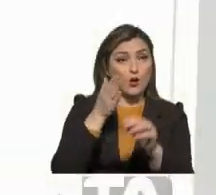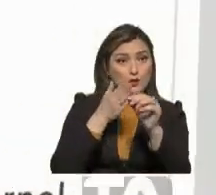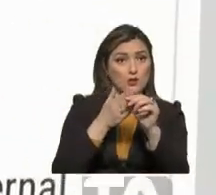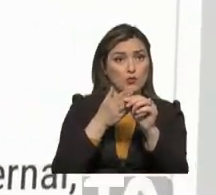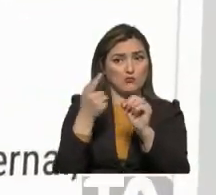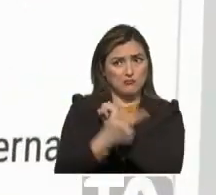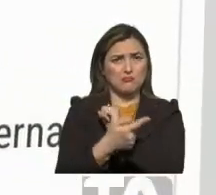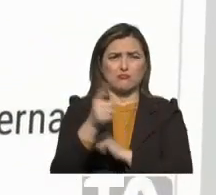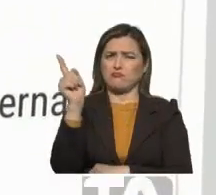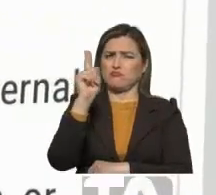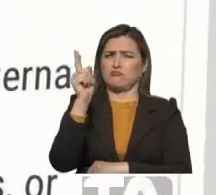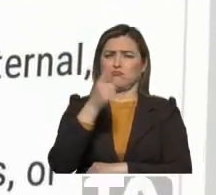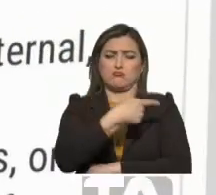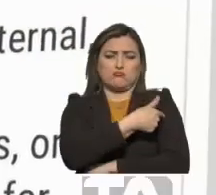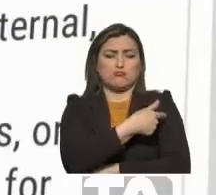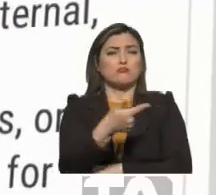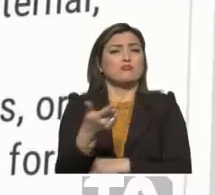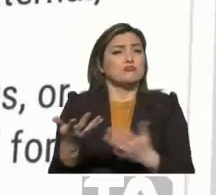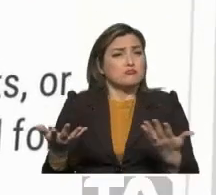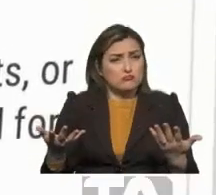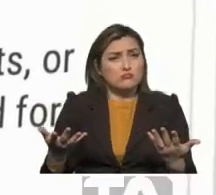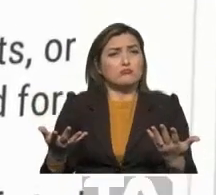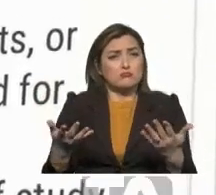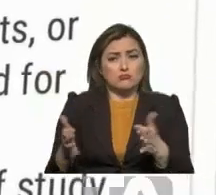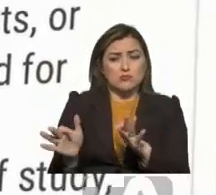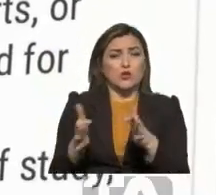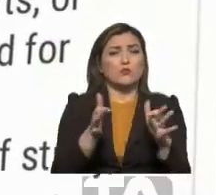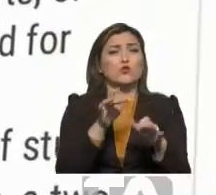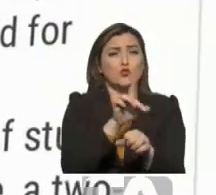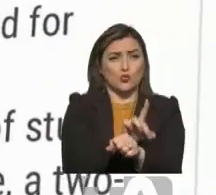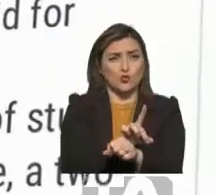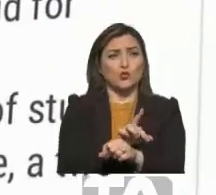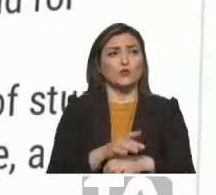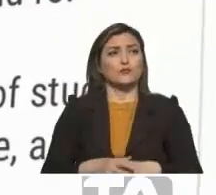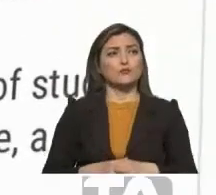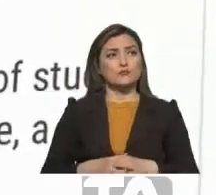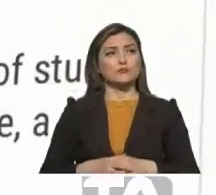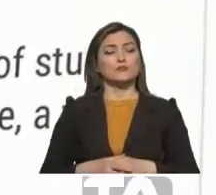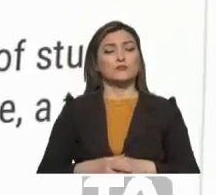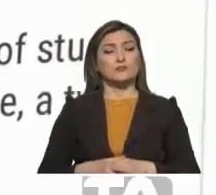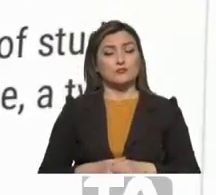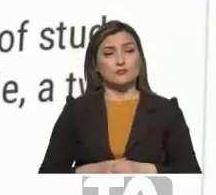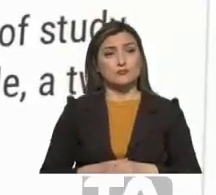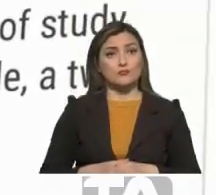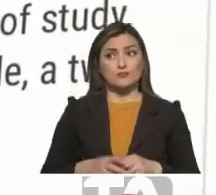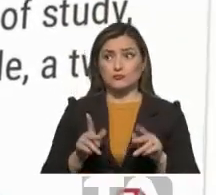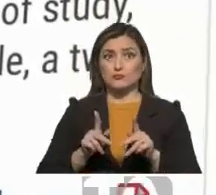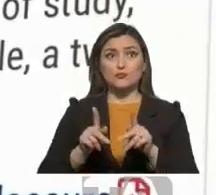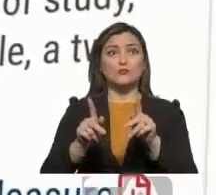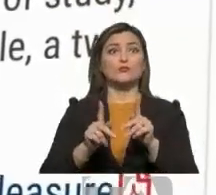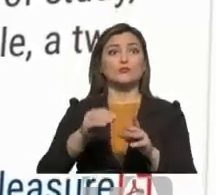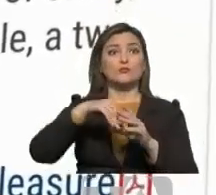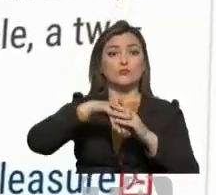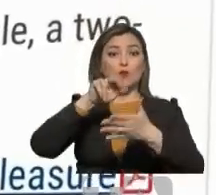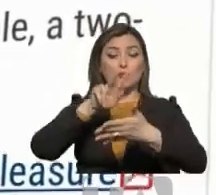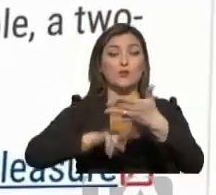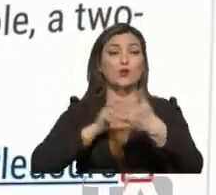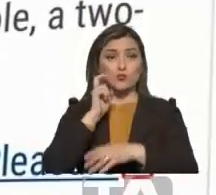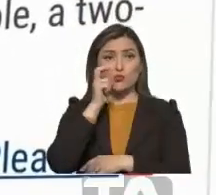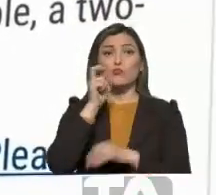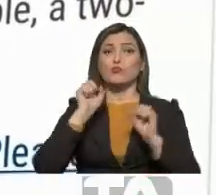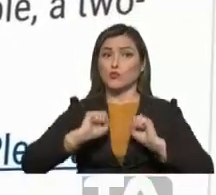puesto que la aplicación de vacunas se asume como tratamiento médico una de las consideraciones permitidas dentro del visado de